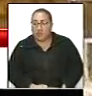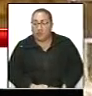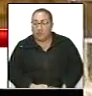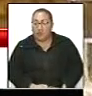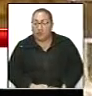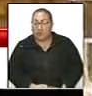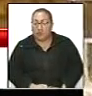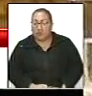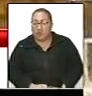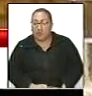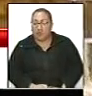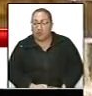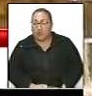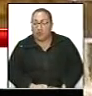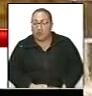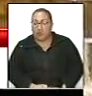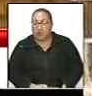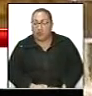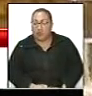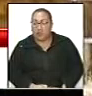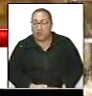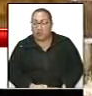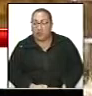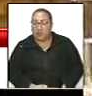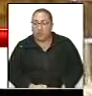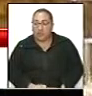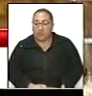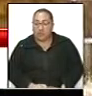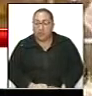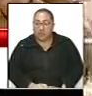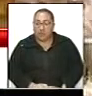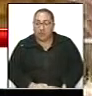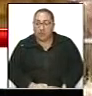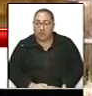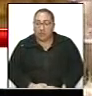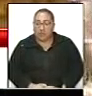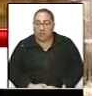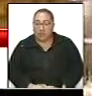Lo otro... Voy a tomar un poquito de agua.